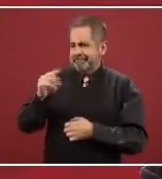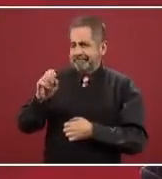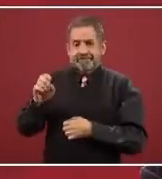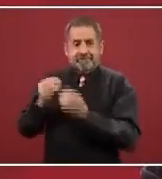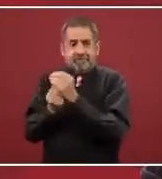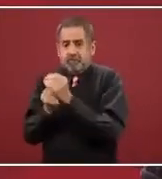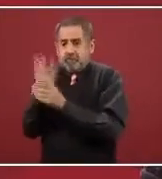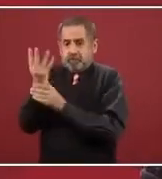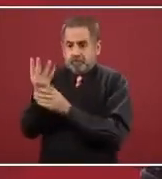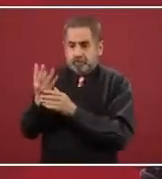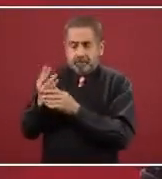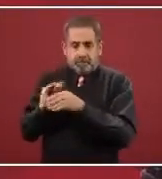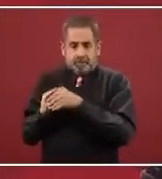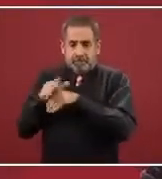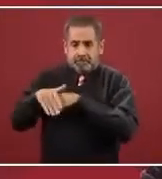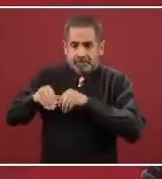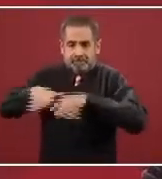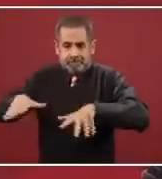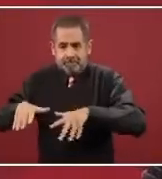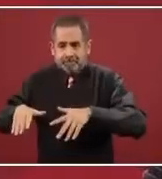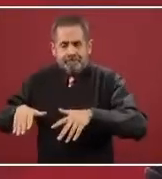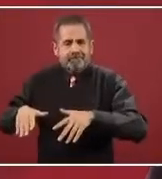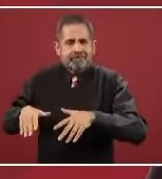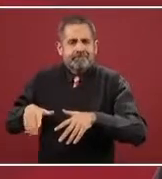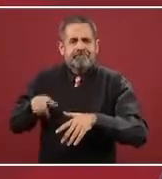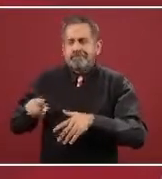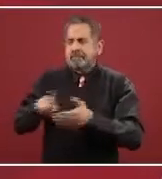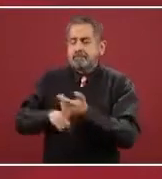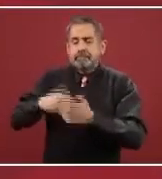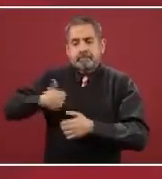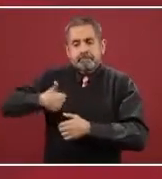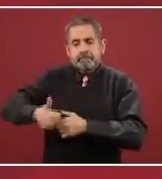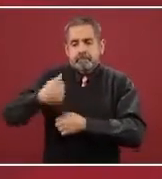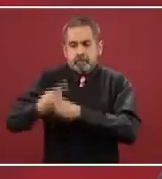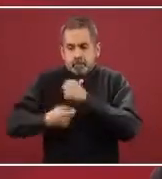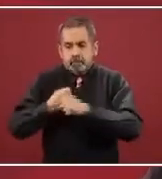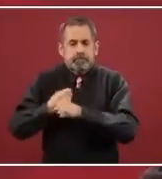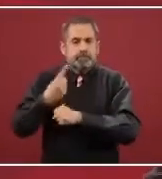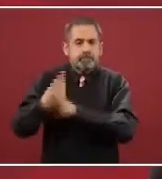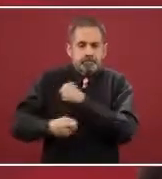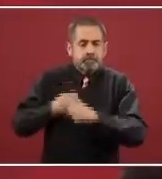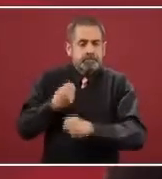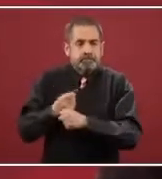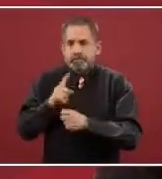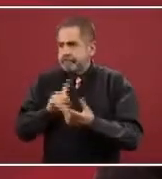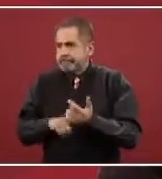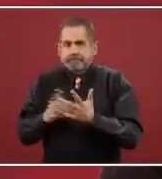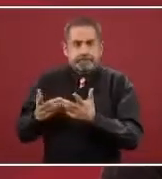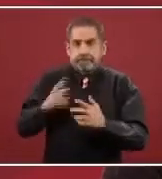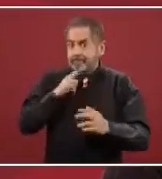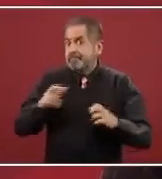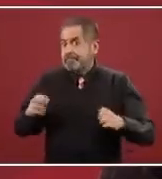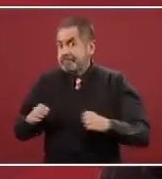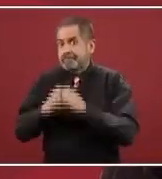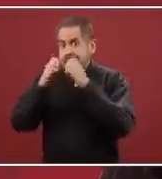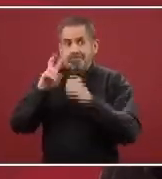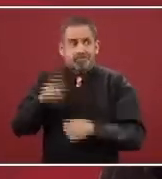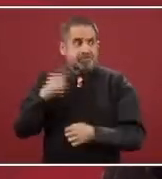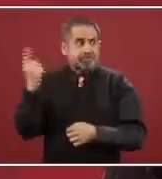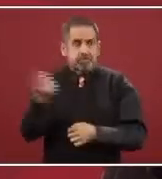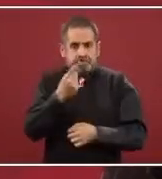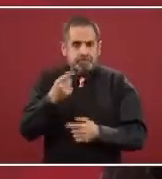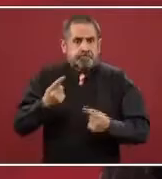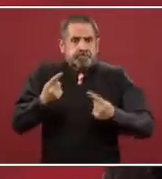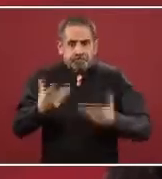los trabajos de cada semana. Toda la semana sesiona este subcomité, y expresó él que están ya realizando la traducción